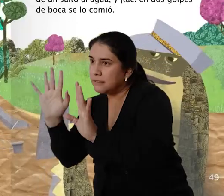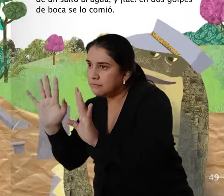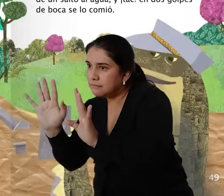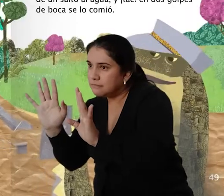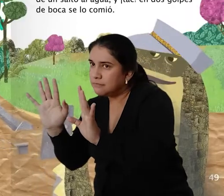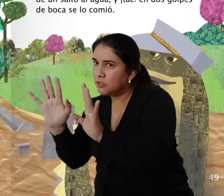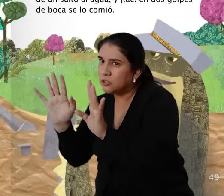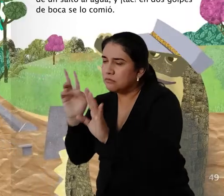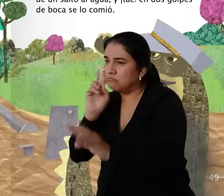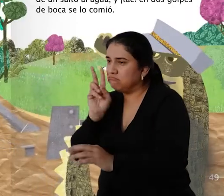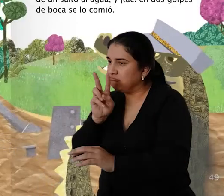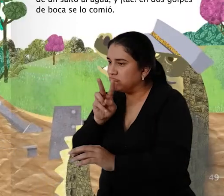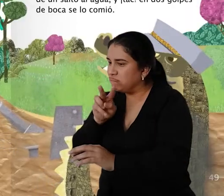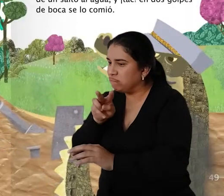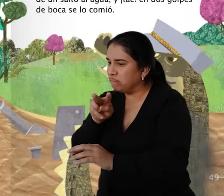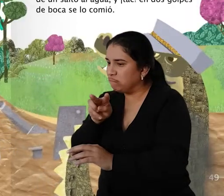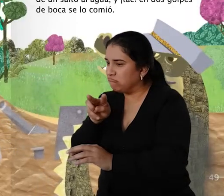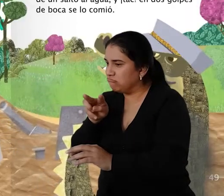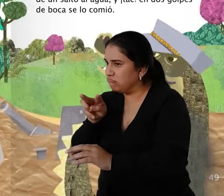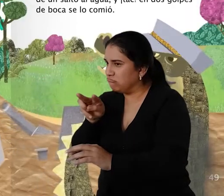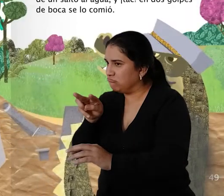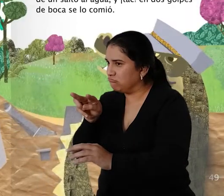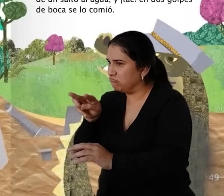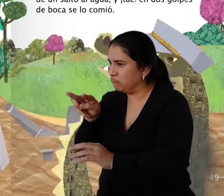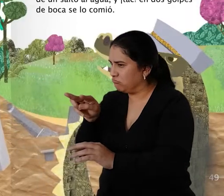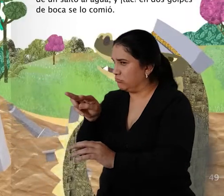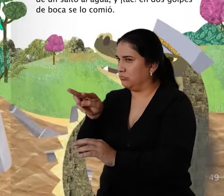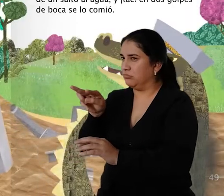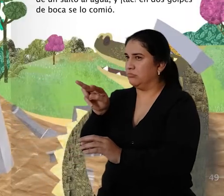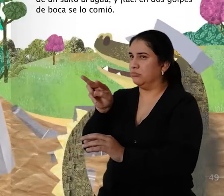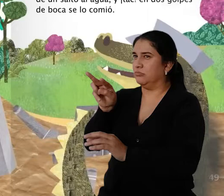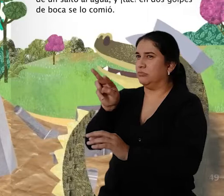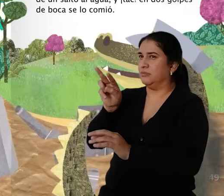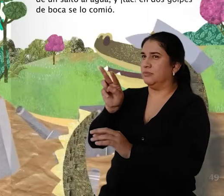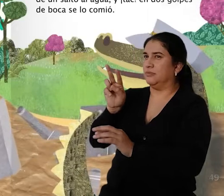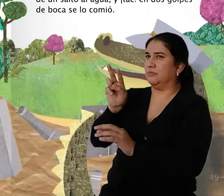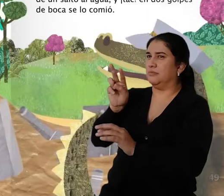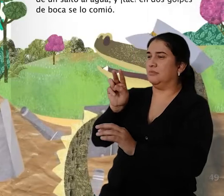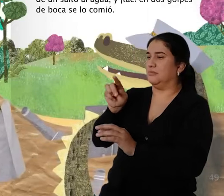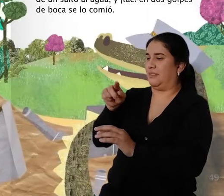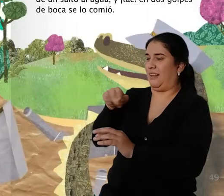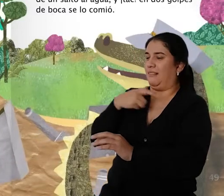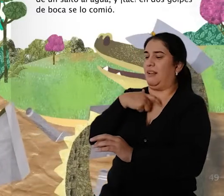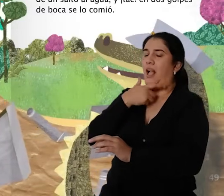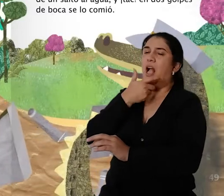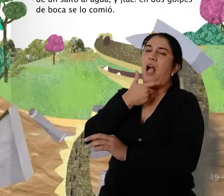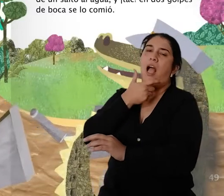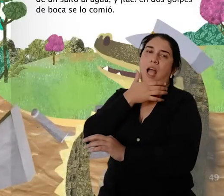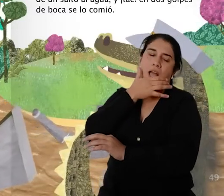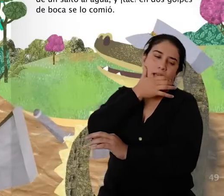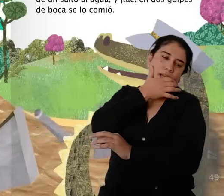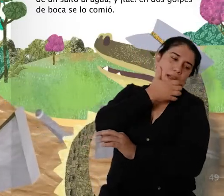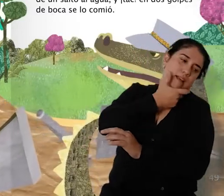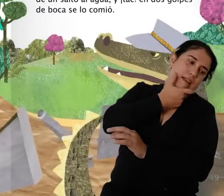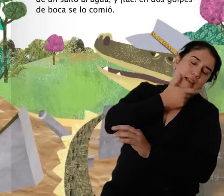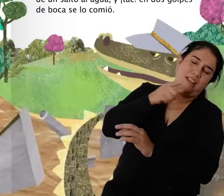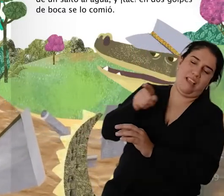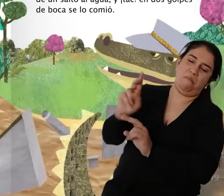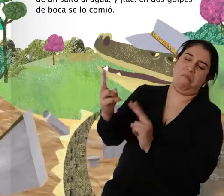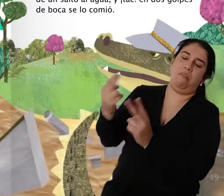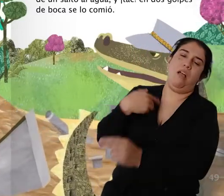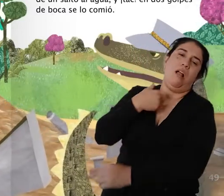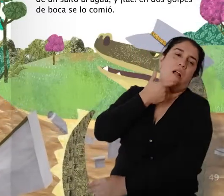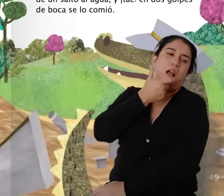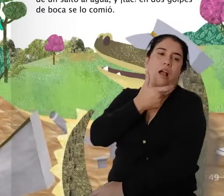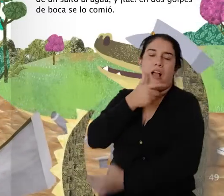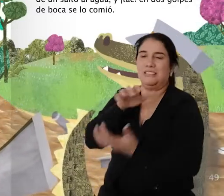2 troncos que quedaban a ambos lados del boquete y cuando los hombres pasaban por allí, se burlaban tapándose la boca con las